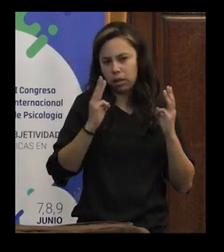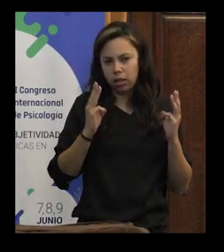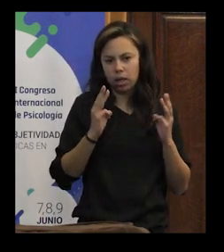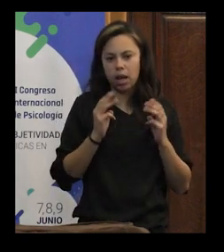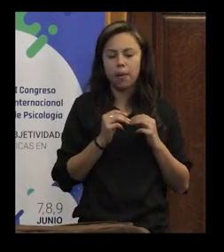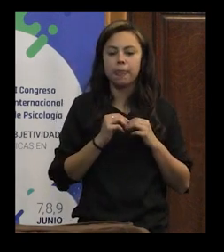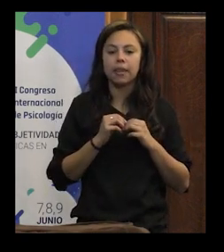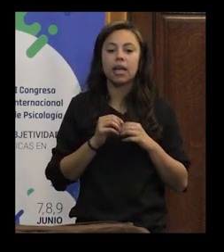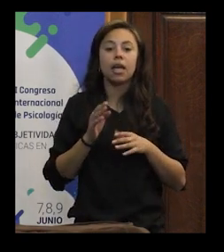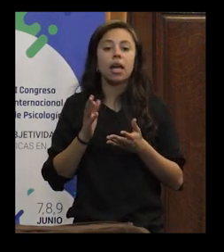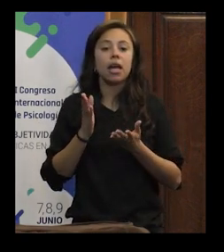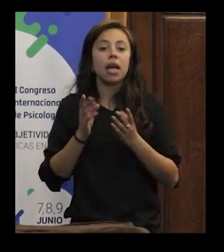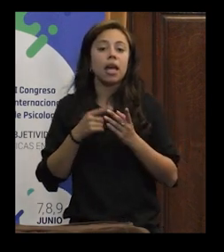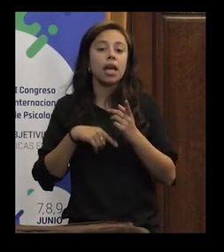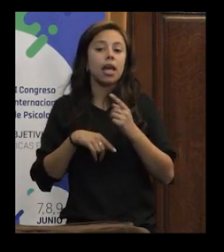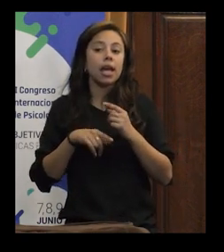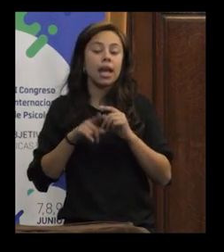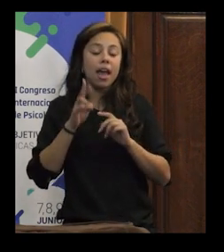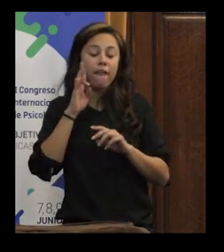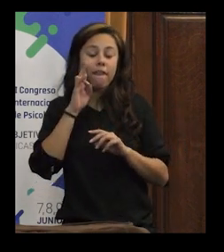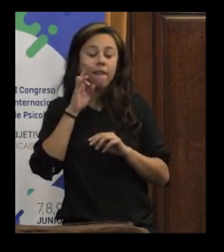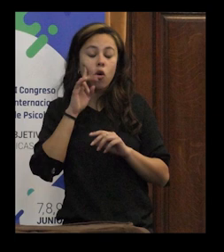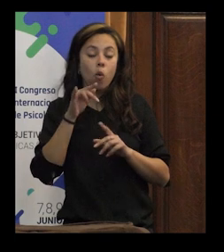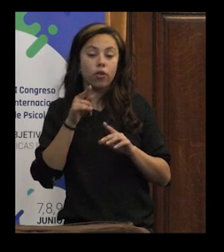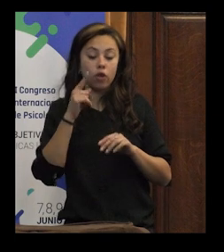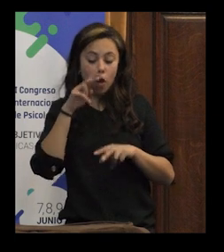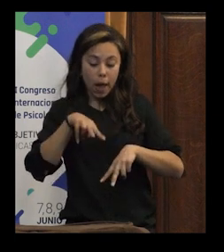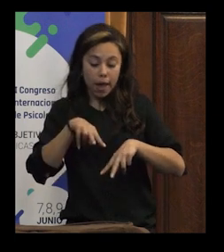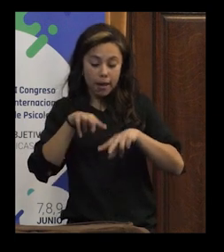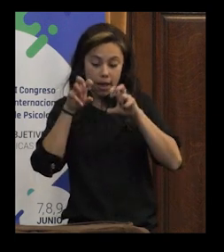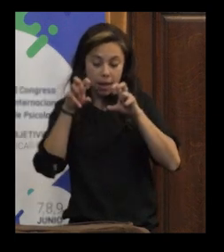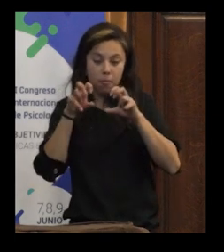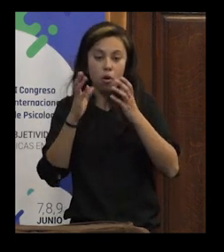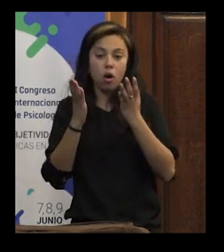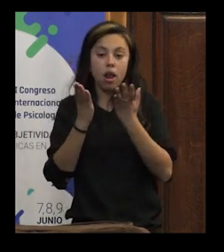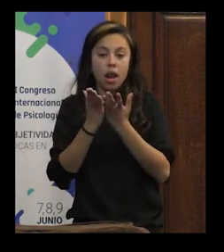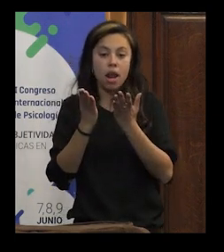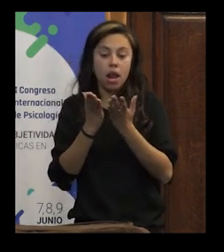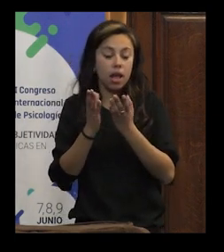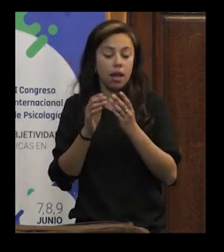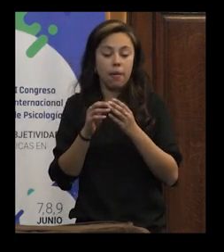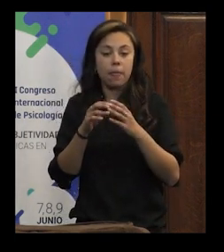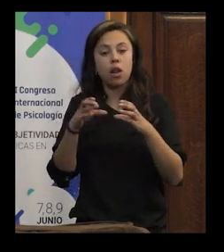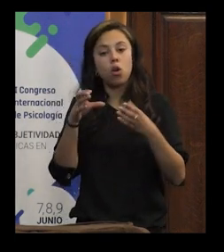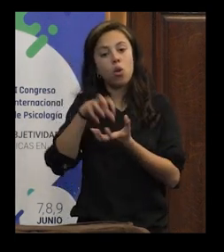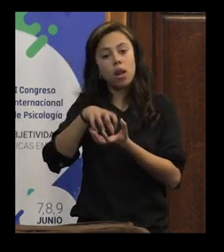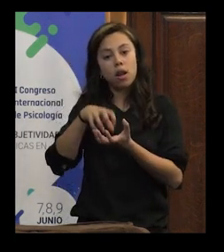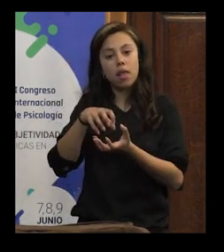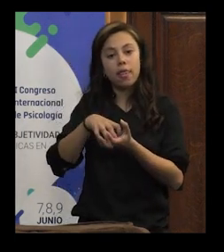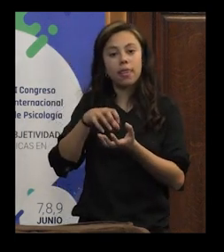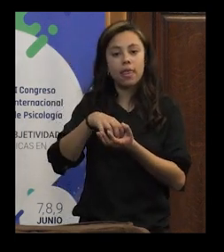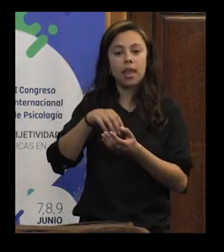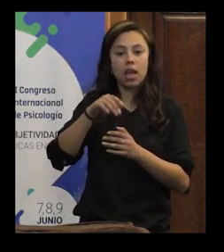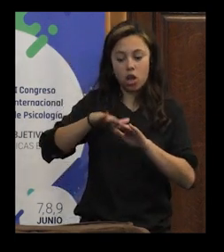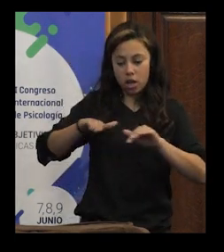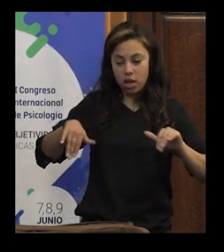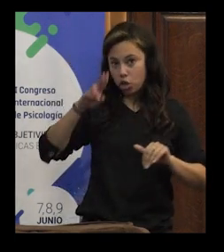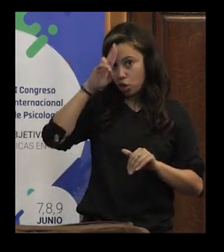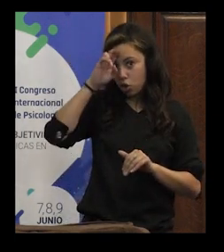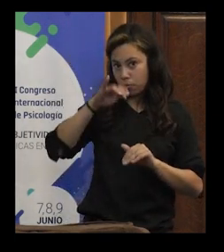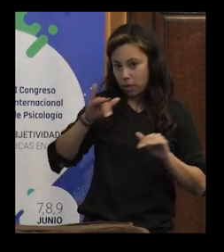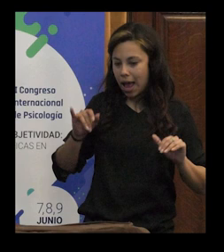las clínicas prenatales entran en esta categoría. La detección